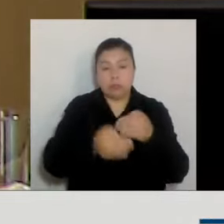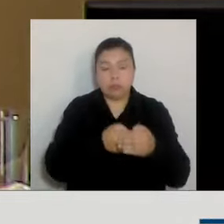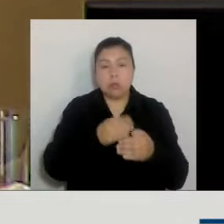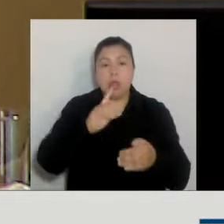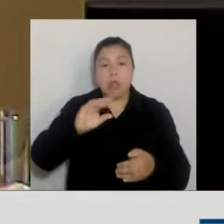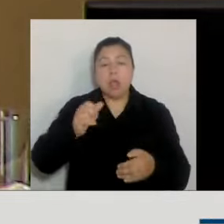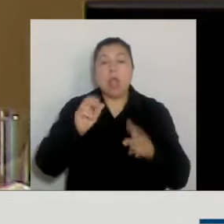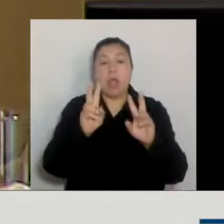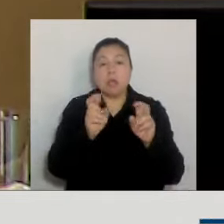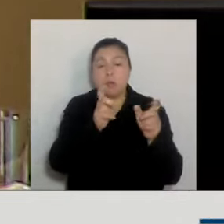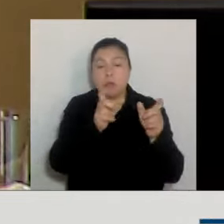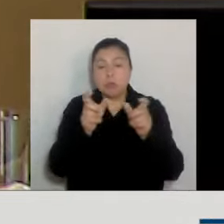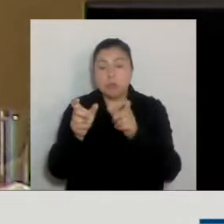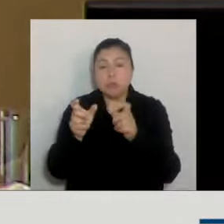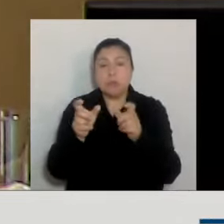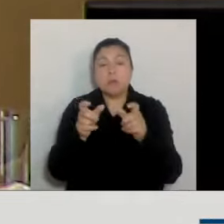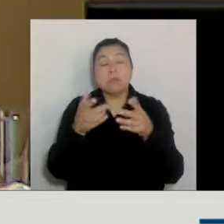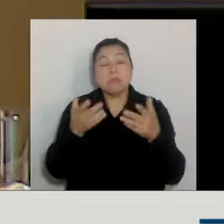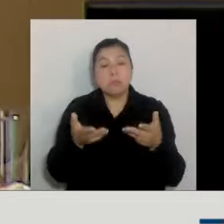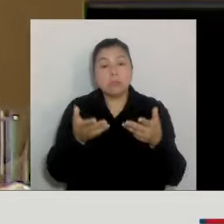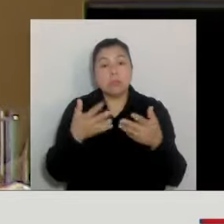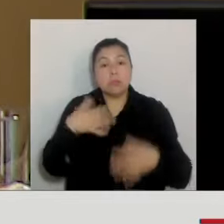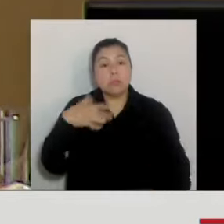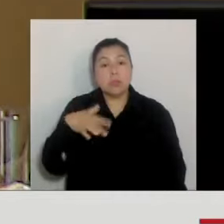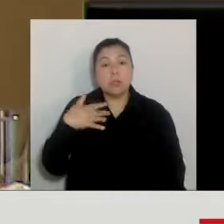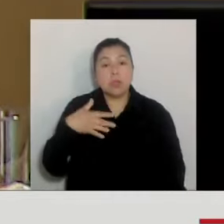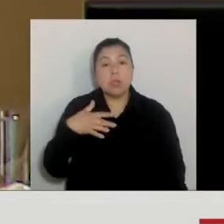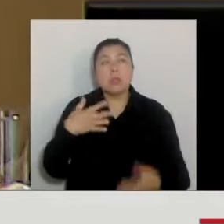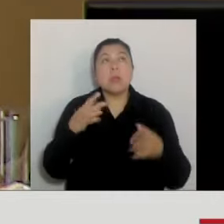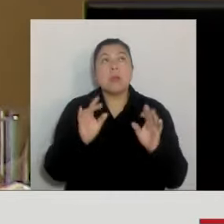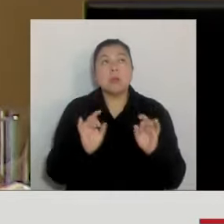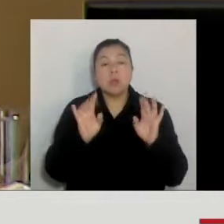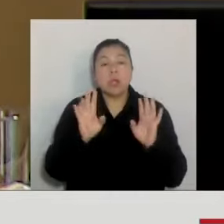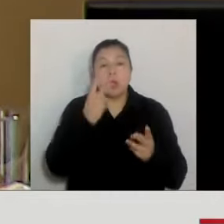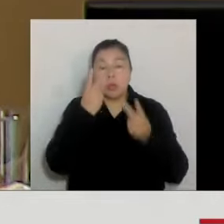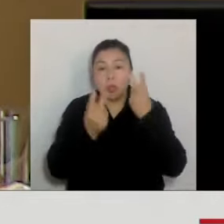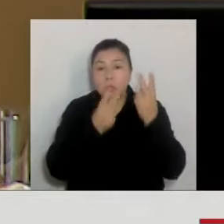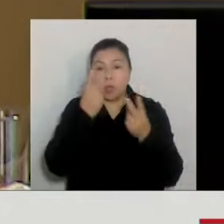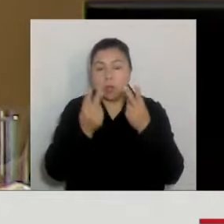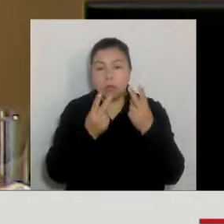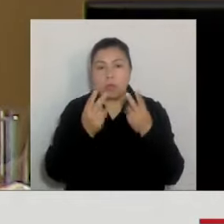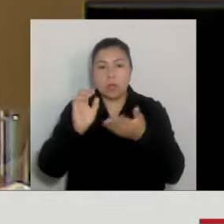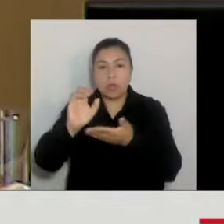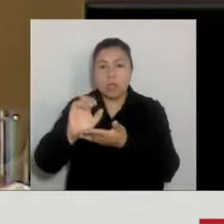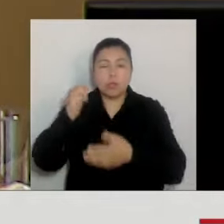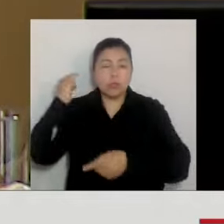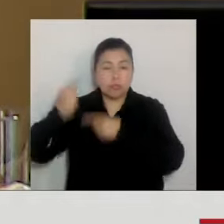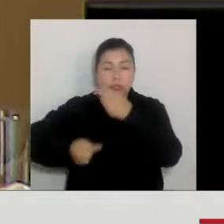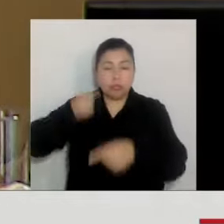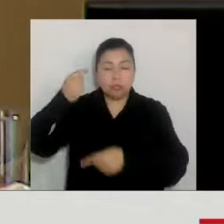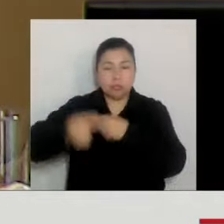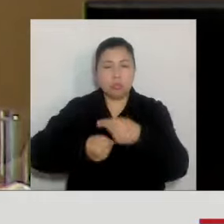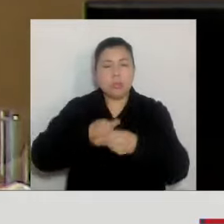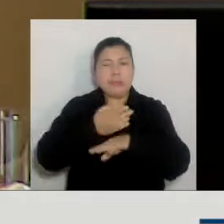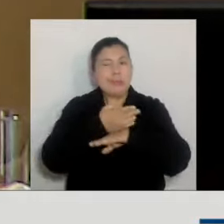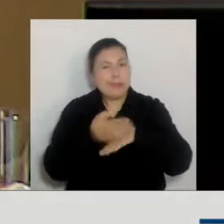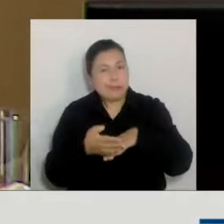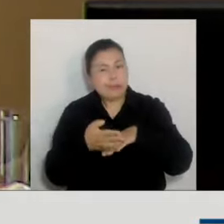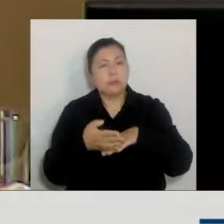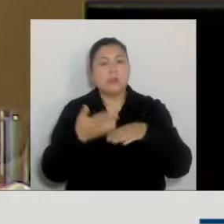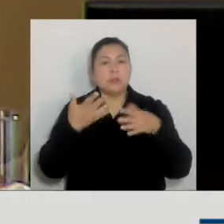fiscalizador algo esencial en Casos donde hemos visto que históricamente el estado ha llegado tarde algo que